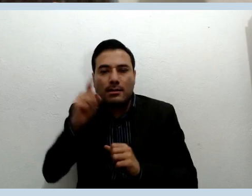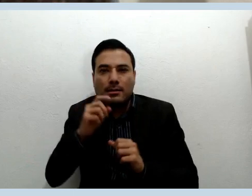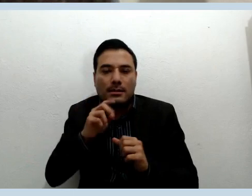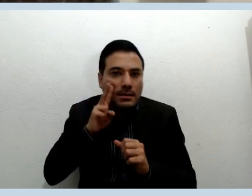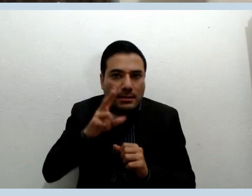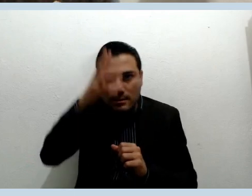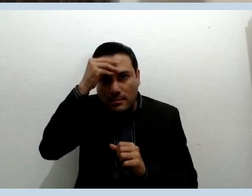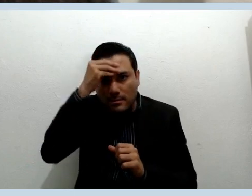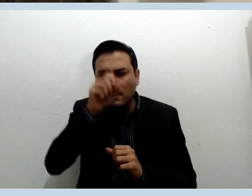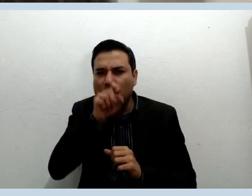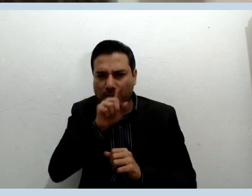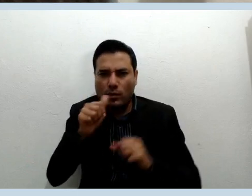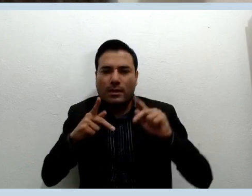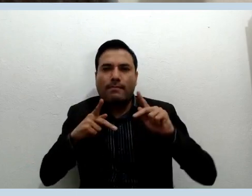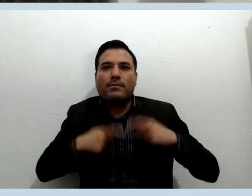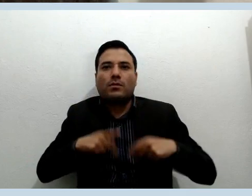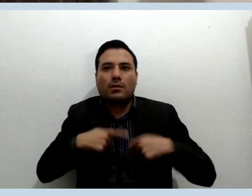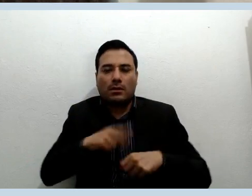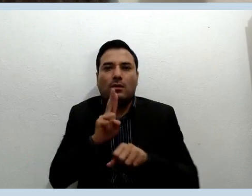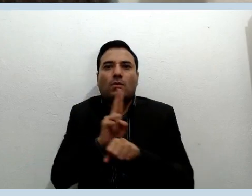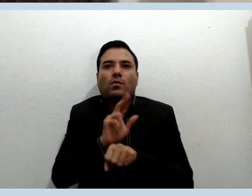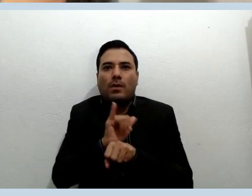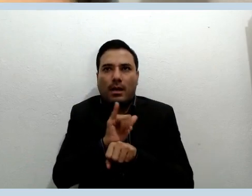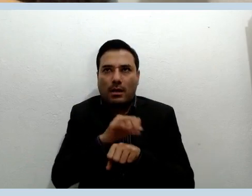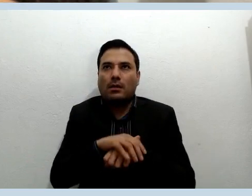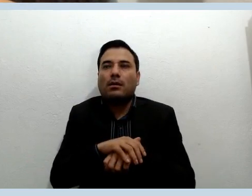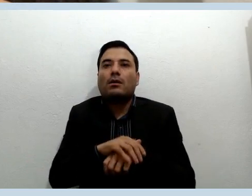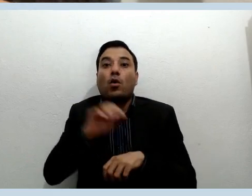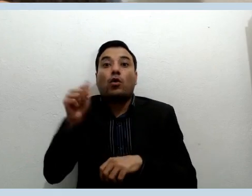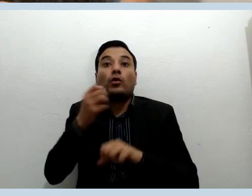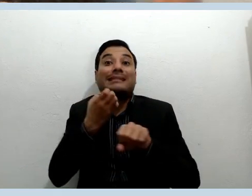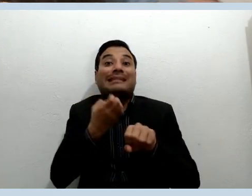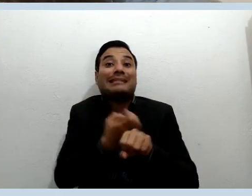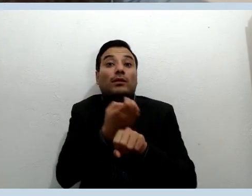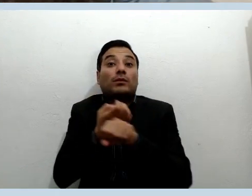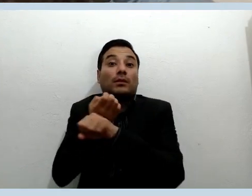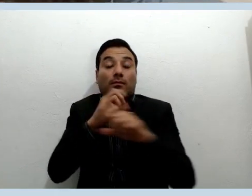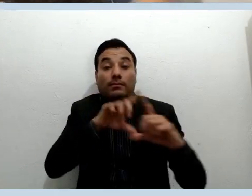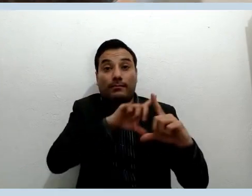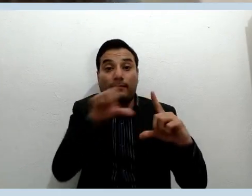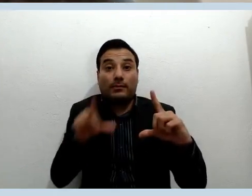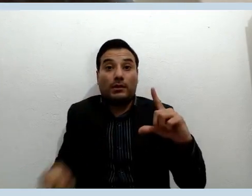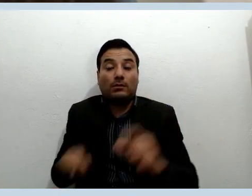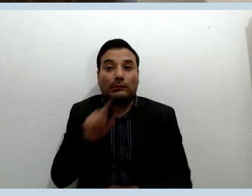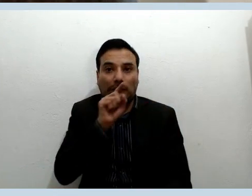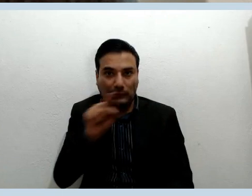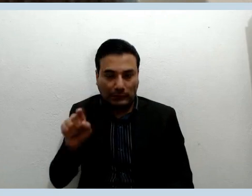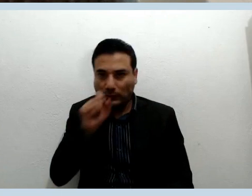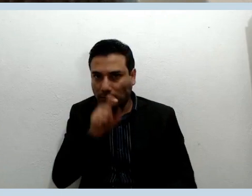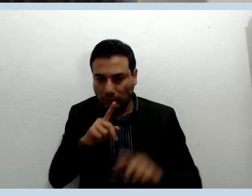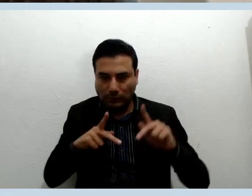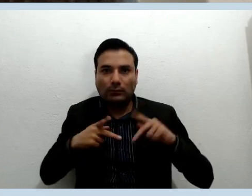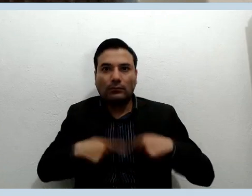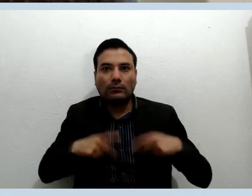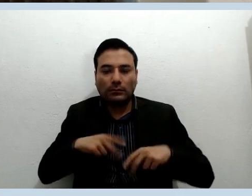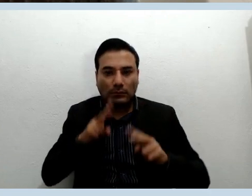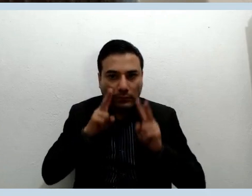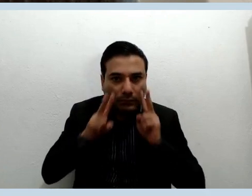Uruguay o de otros estados de otras escuelas dentro de la misma república Y eso fue